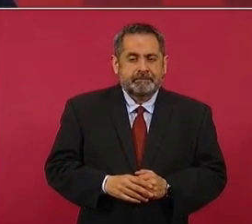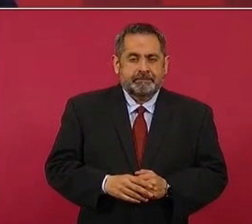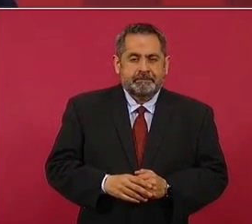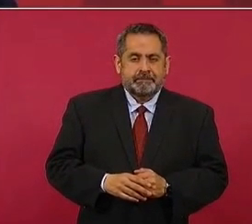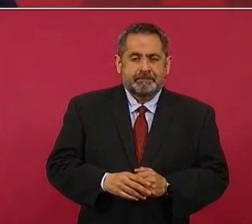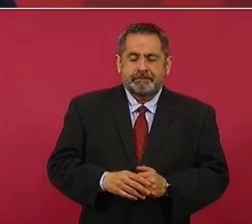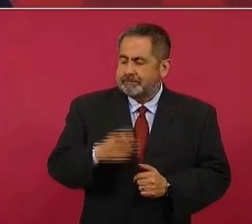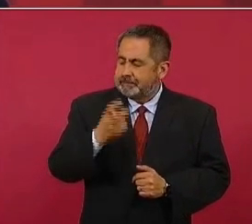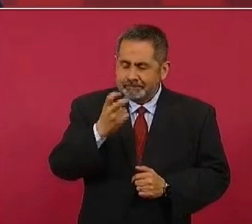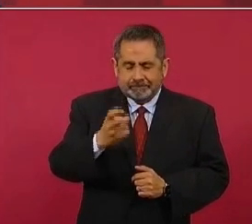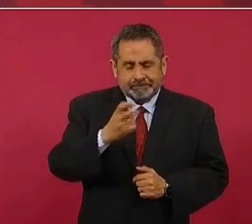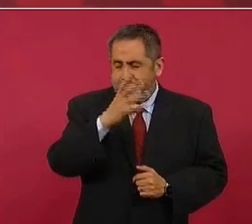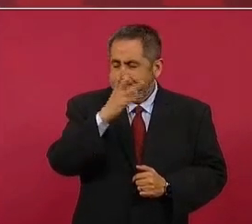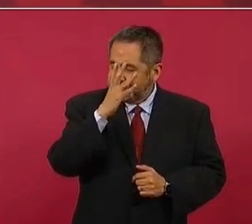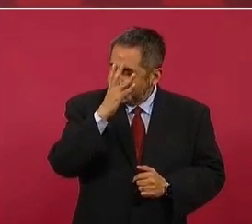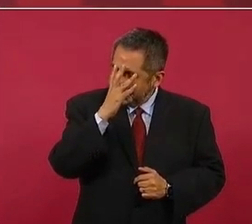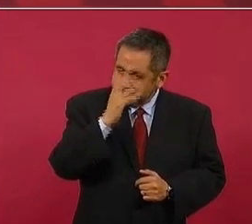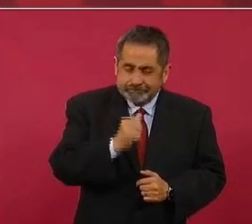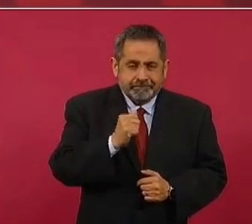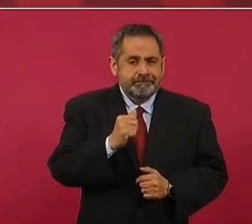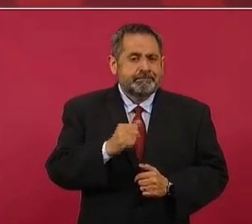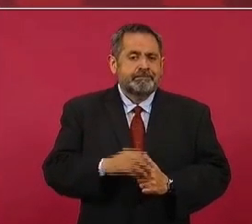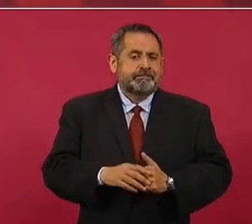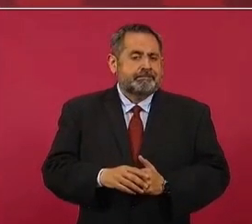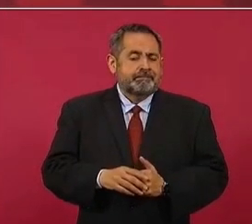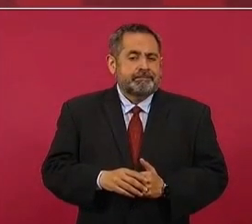no se puede